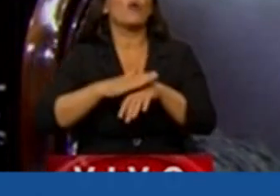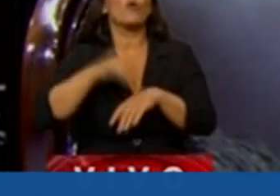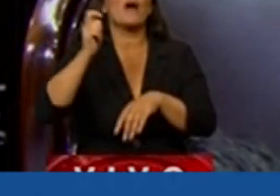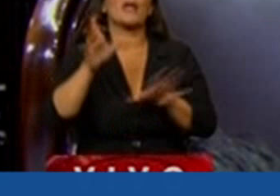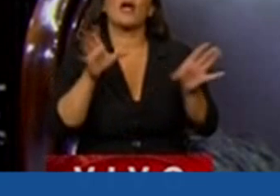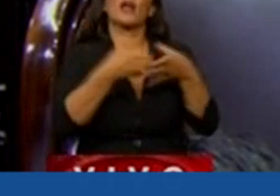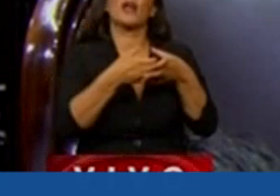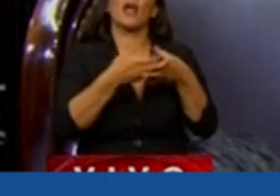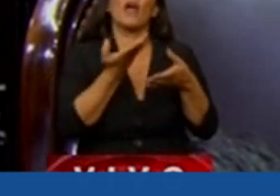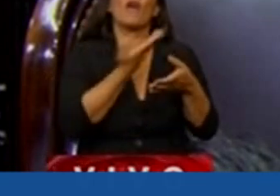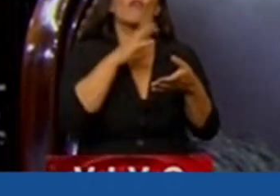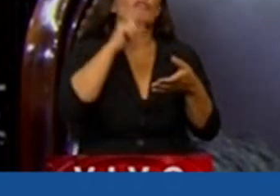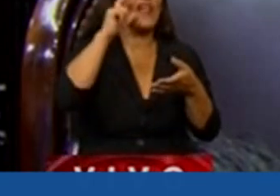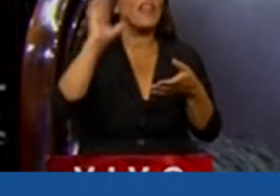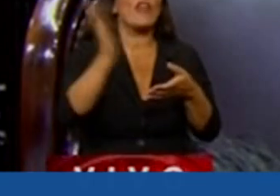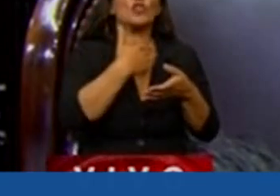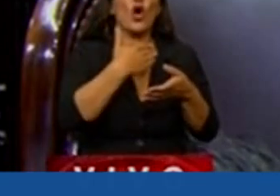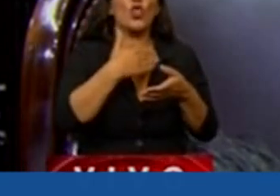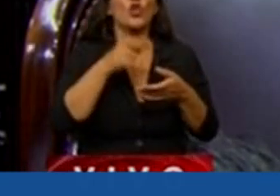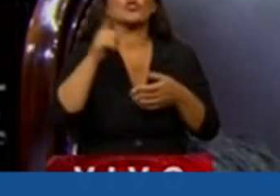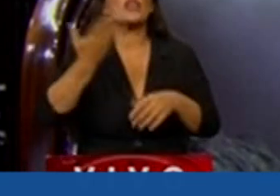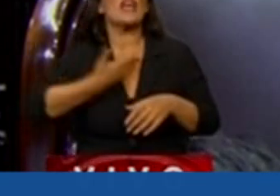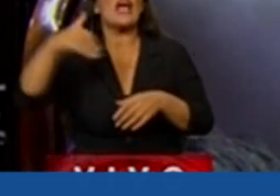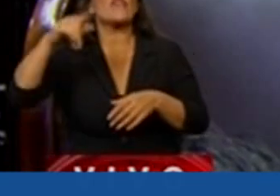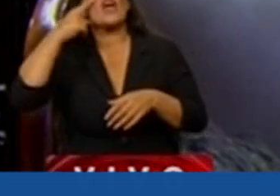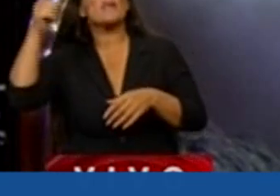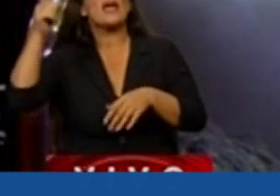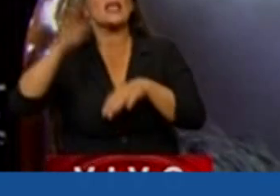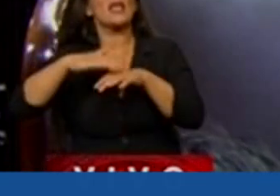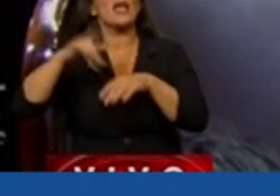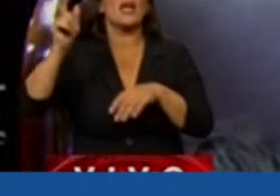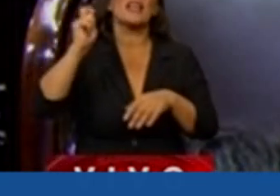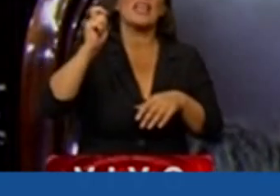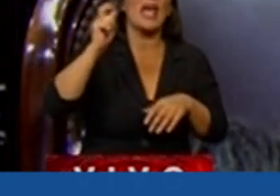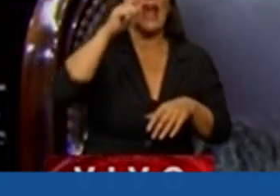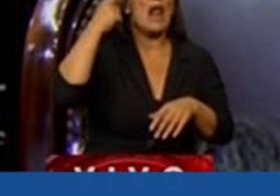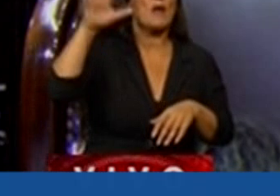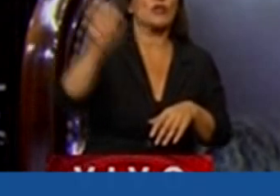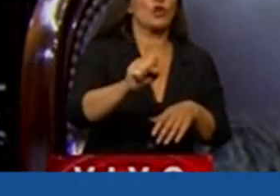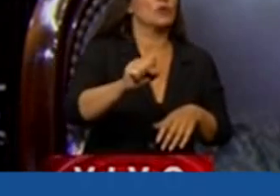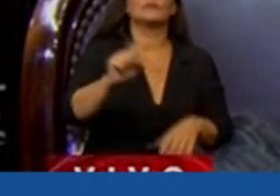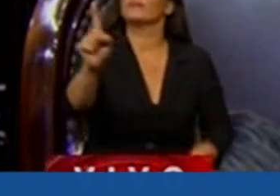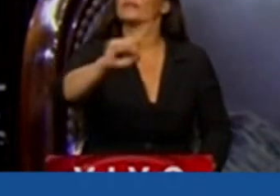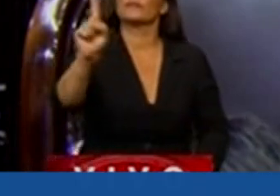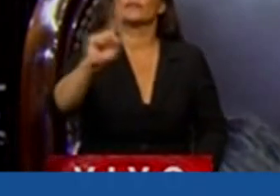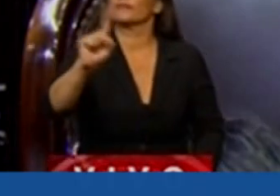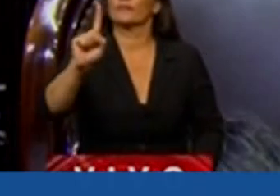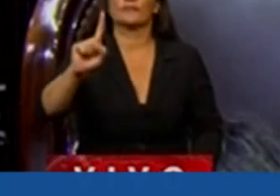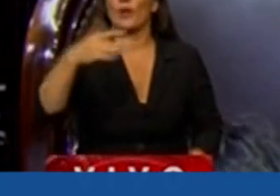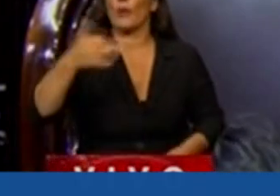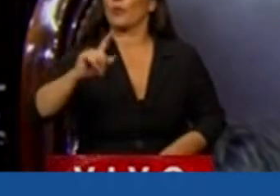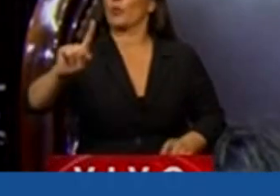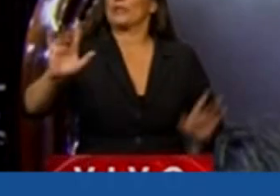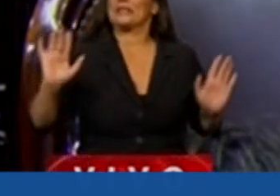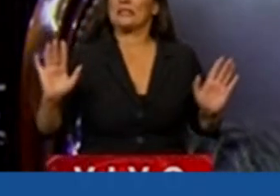de Todos y en particular el Fondo Monetario Internacional fue responsabilidad del presidente Alberto Fernández. Y no es cierto. En mayo